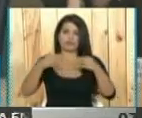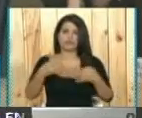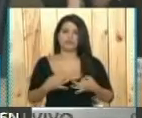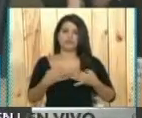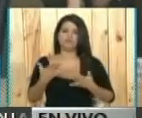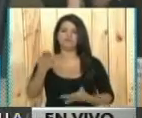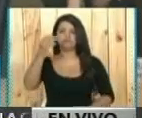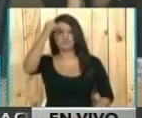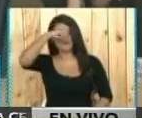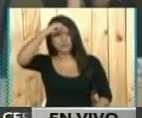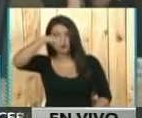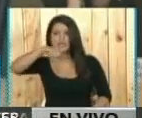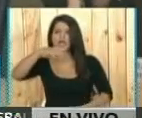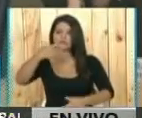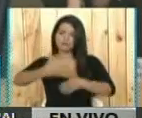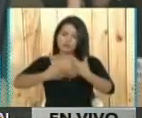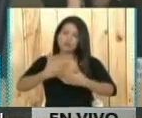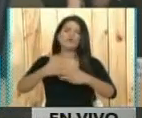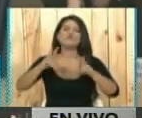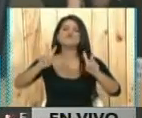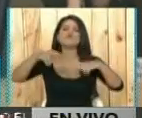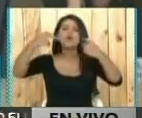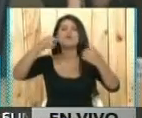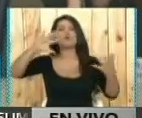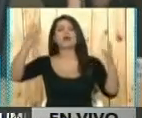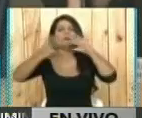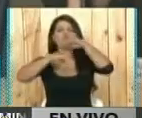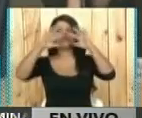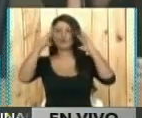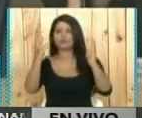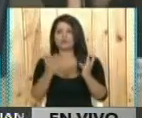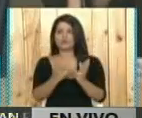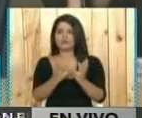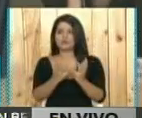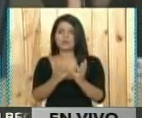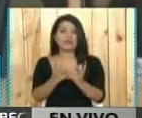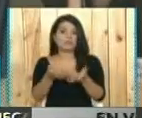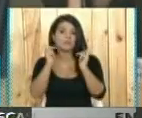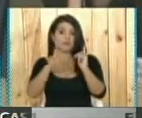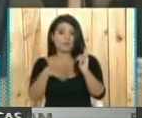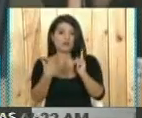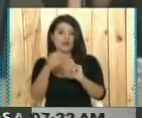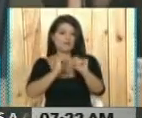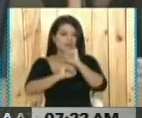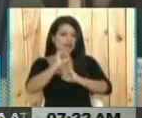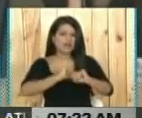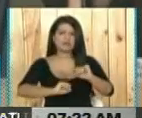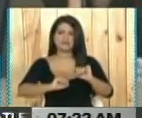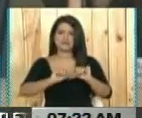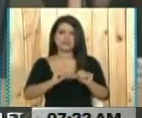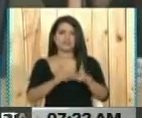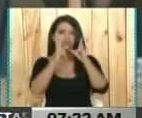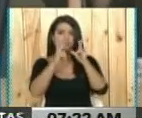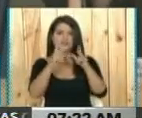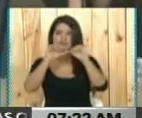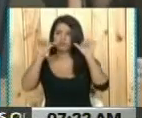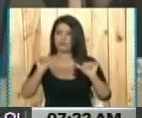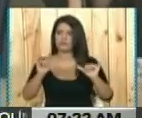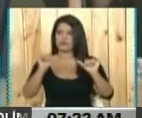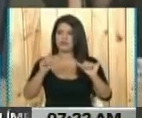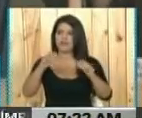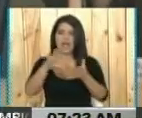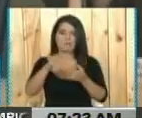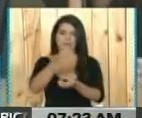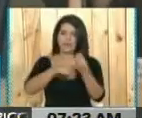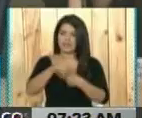construcción de un nuevo orden internacional que frene los efectos perversos y devastadores del modelo capitalista.